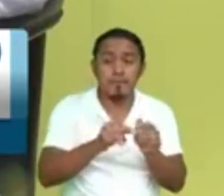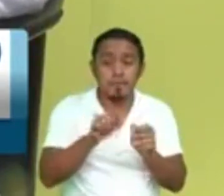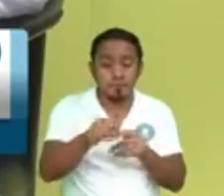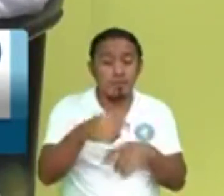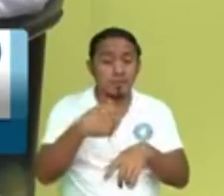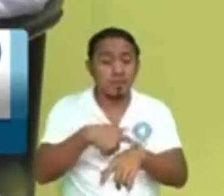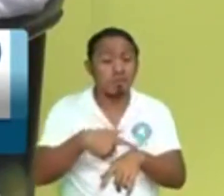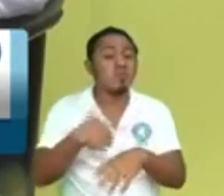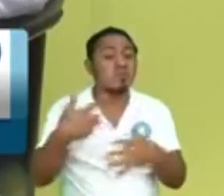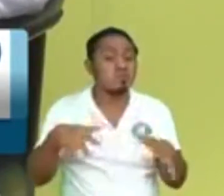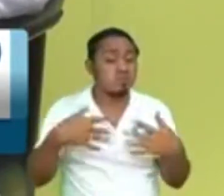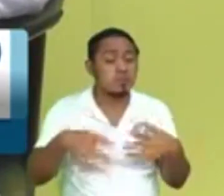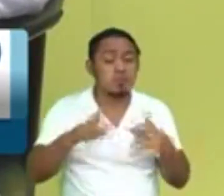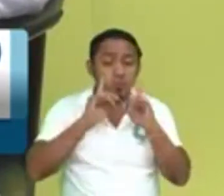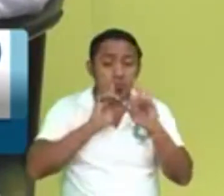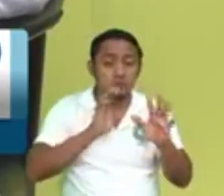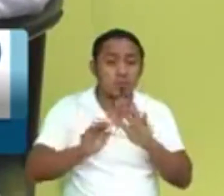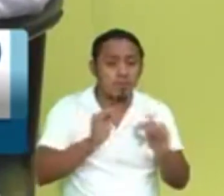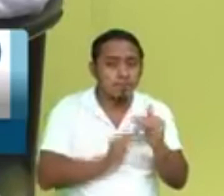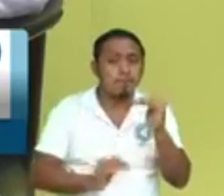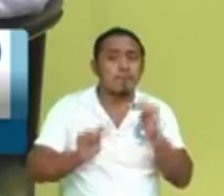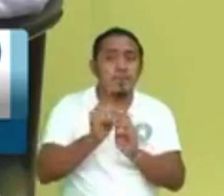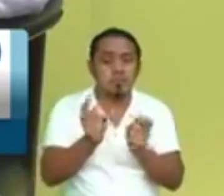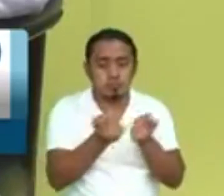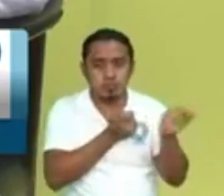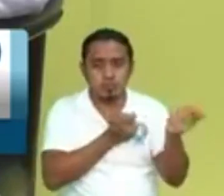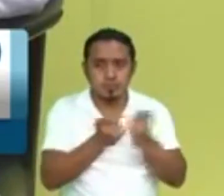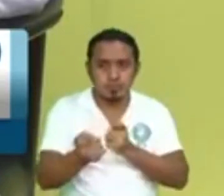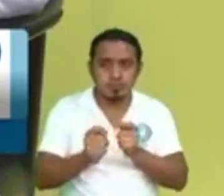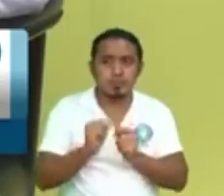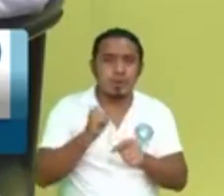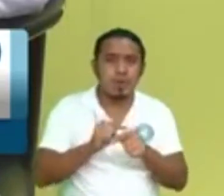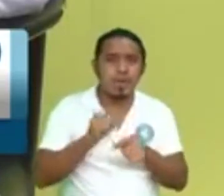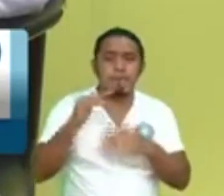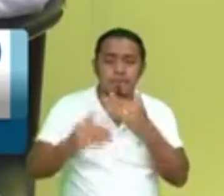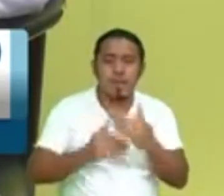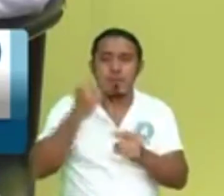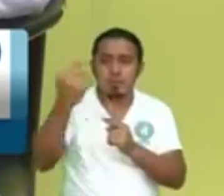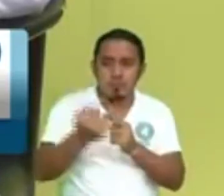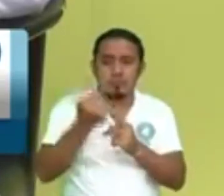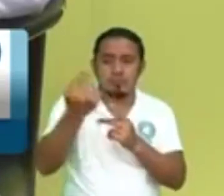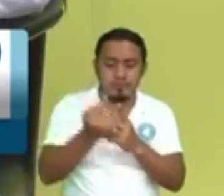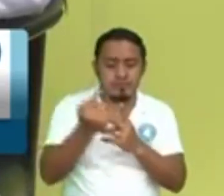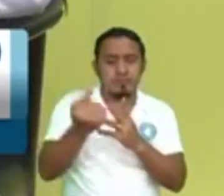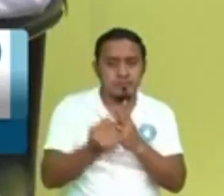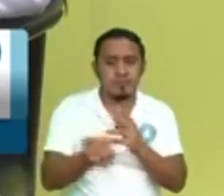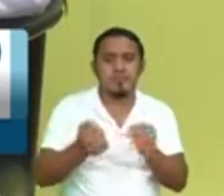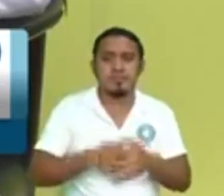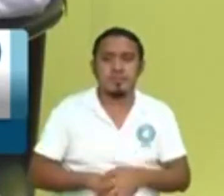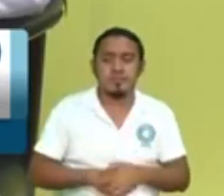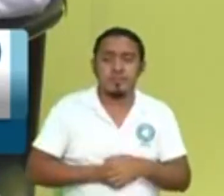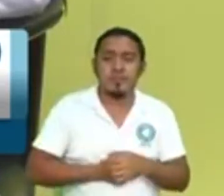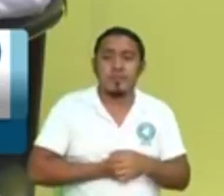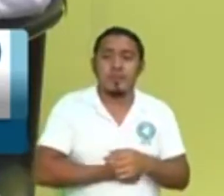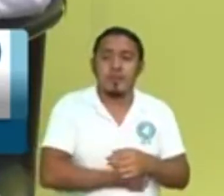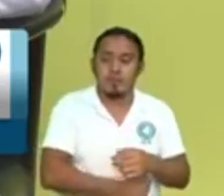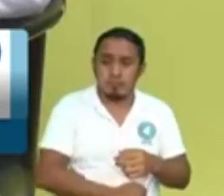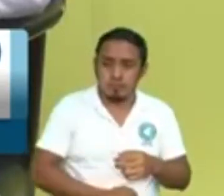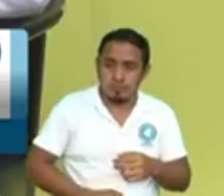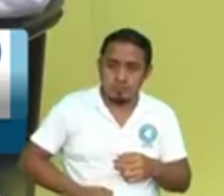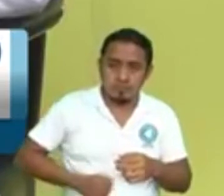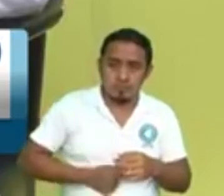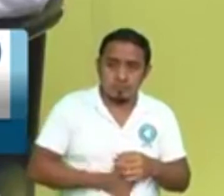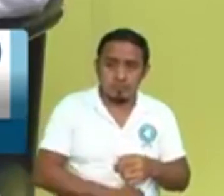riesgo. Entonces, los controles prenatales son más Son más continuos, seguidos, correcto. al momento de hacer los ultrasonidos son